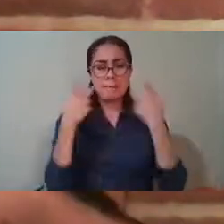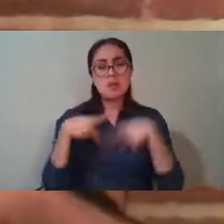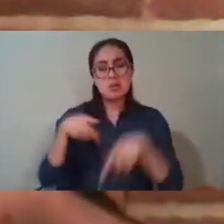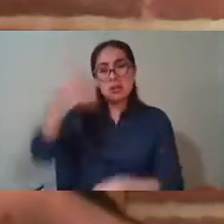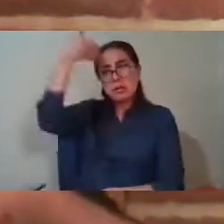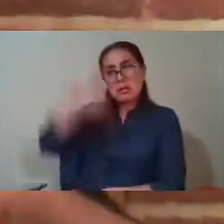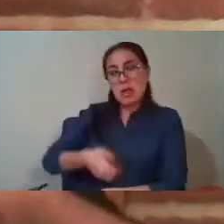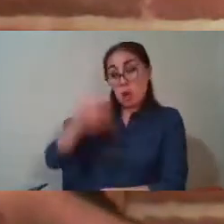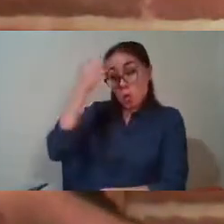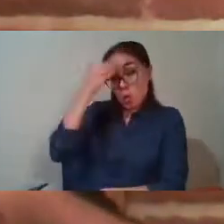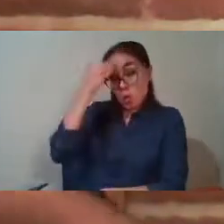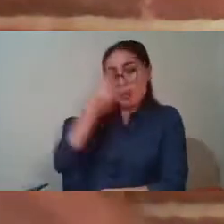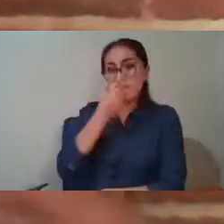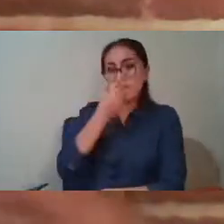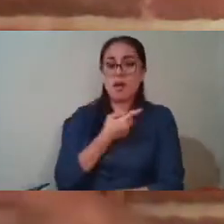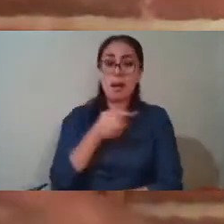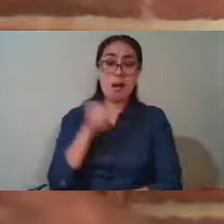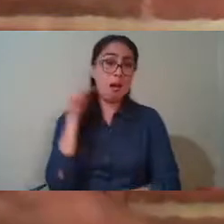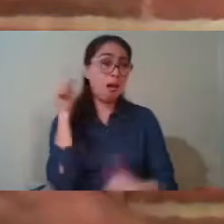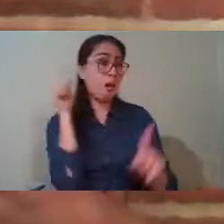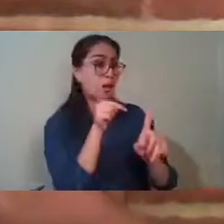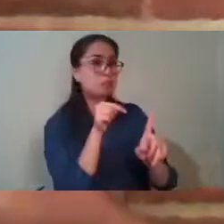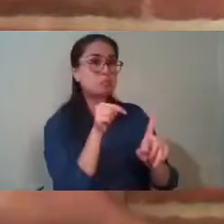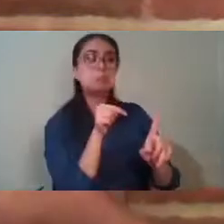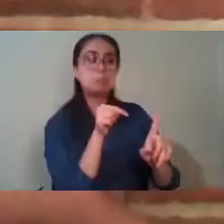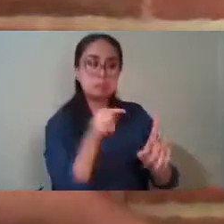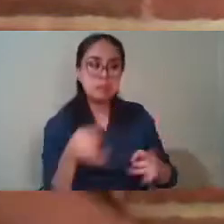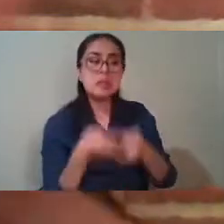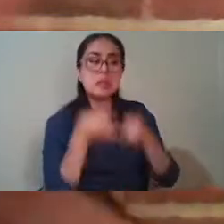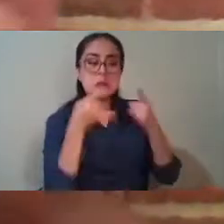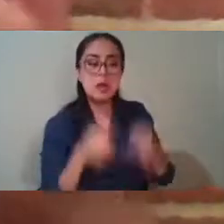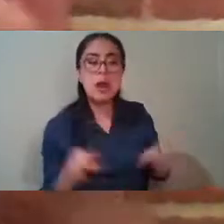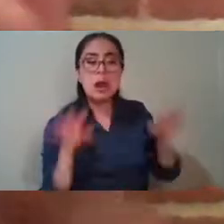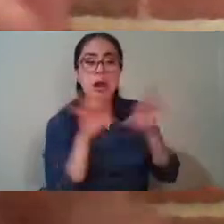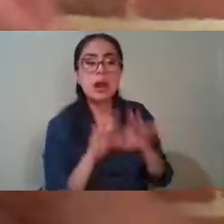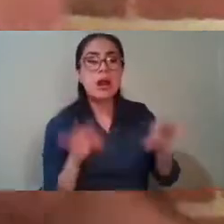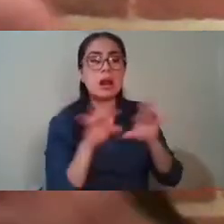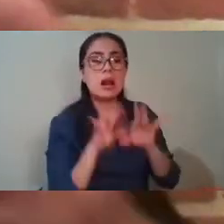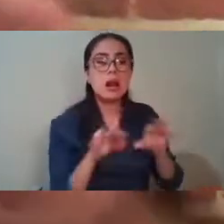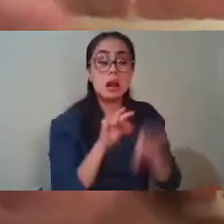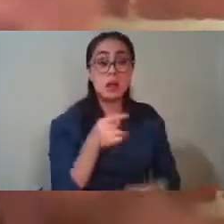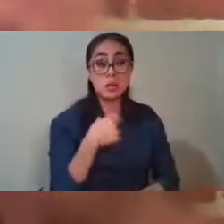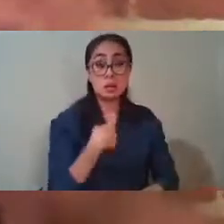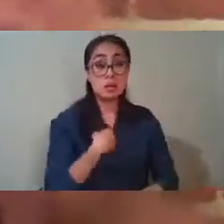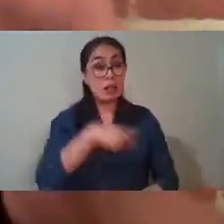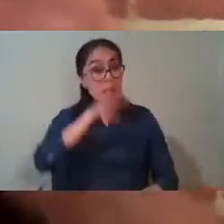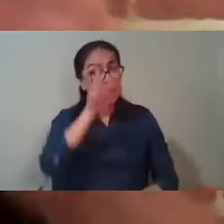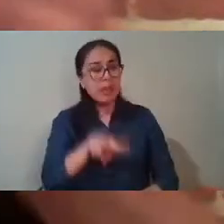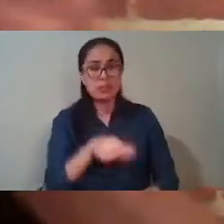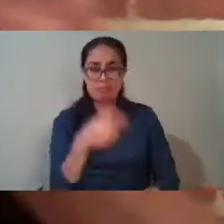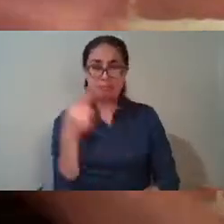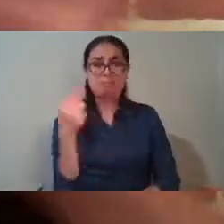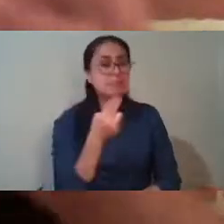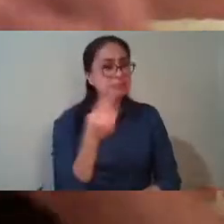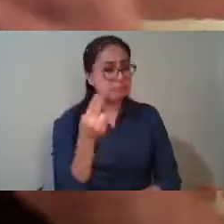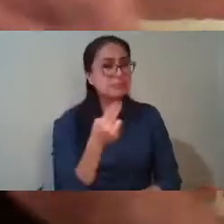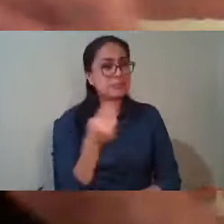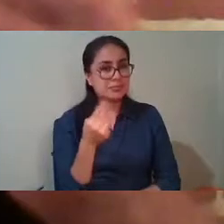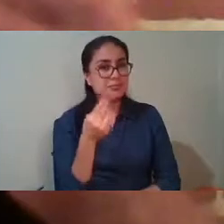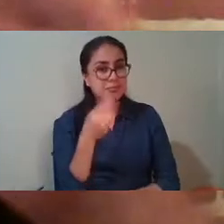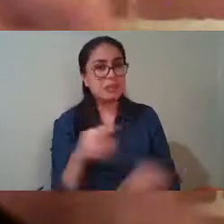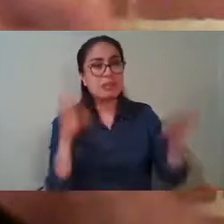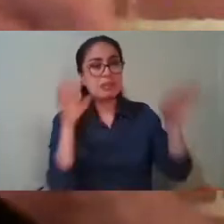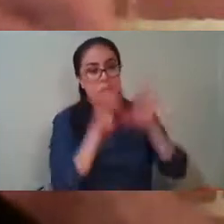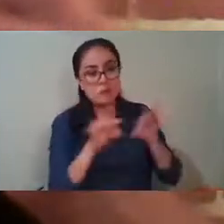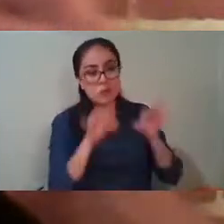contar anécdotas. Lo que no saben es que yo fuera de las anécdotas no soy nada, porque en realidad yo soy lo que puedo